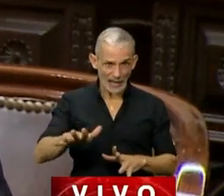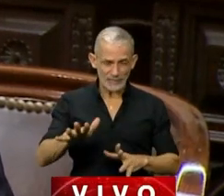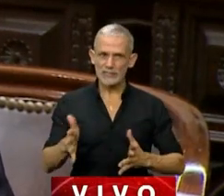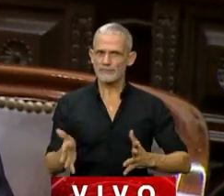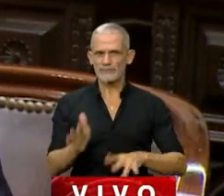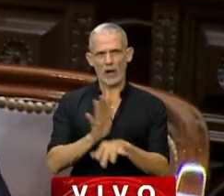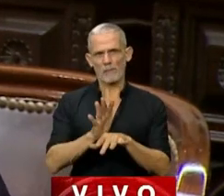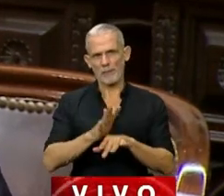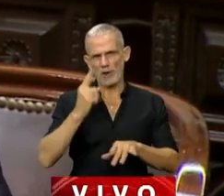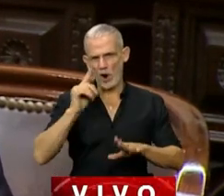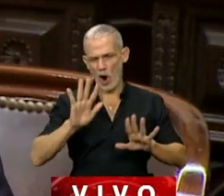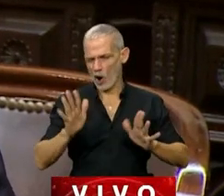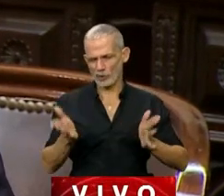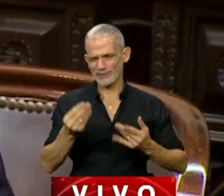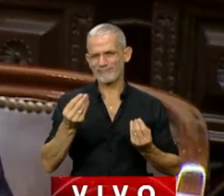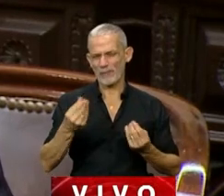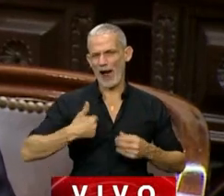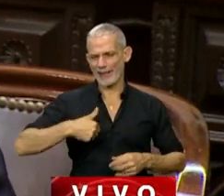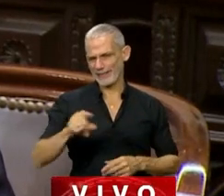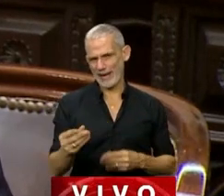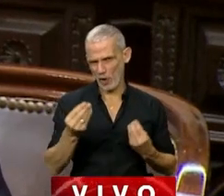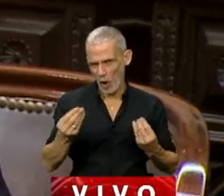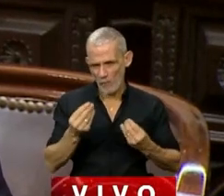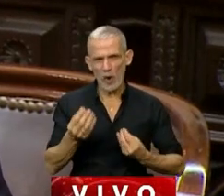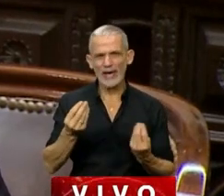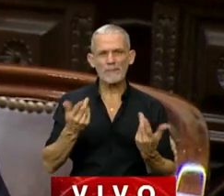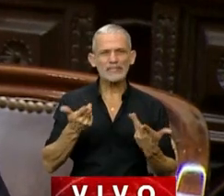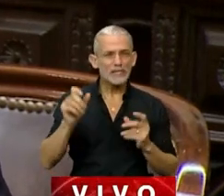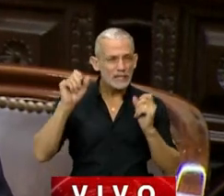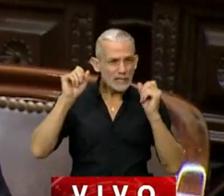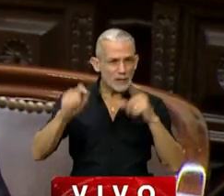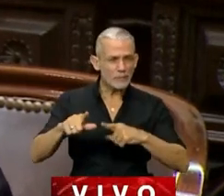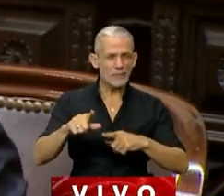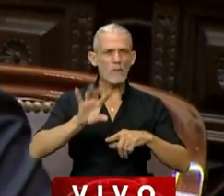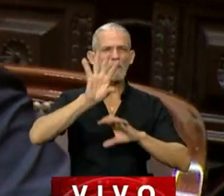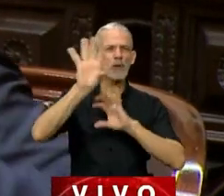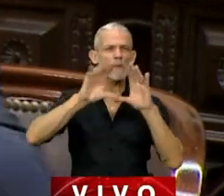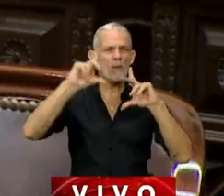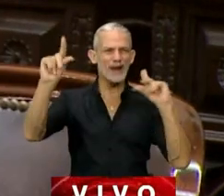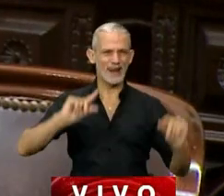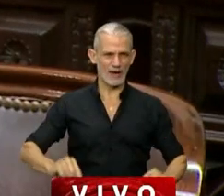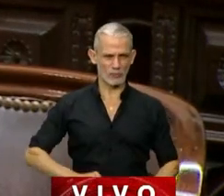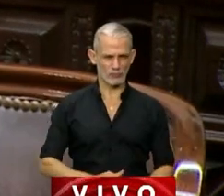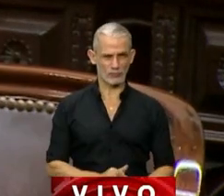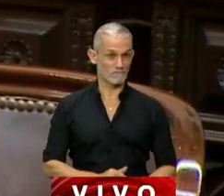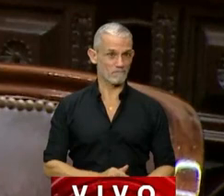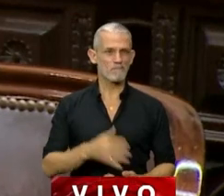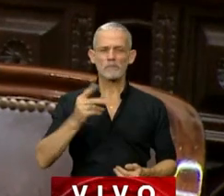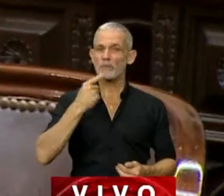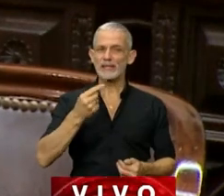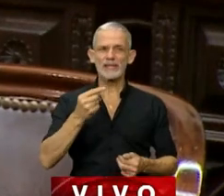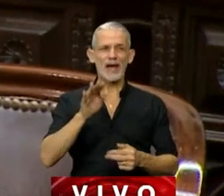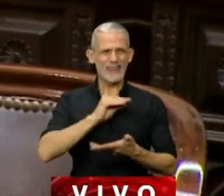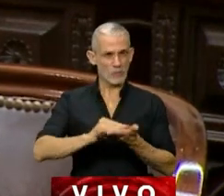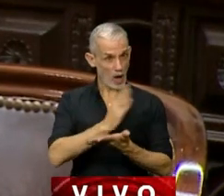realmente desconocer lo que sucede en la República Argentina y lo que sucede particularmente en el interior. Mencionaba el